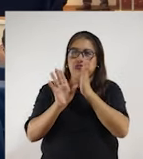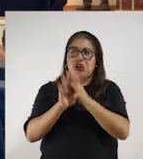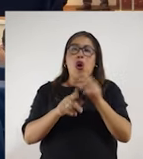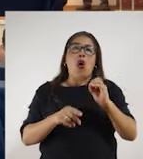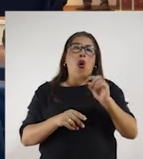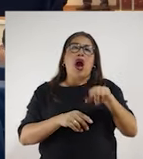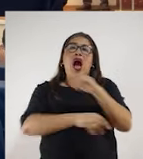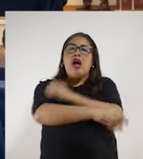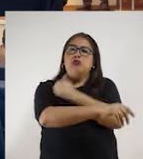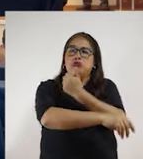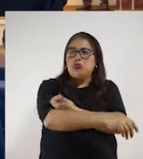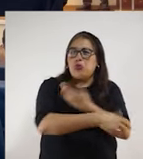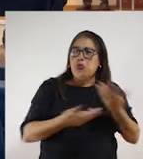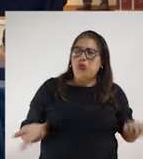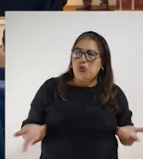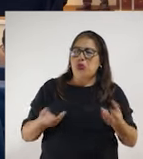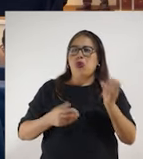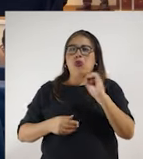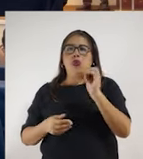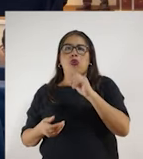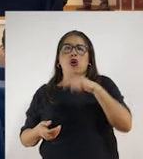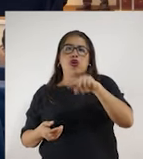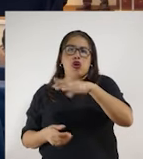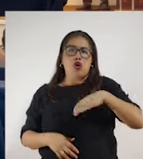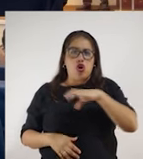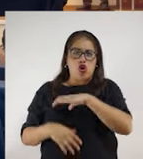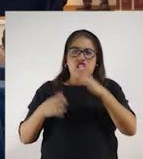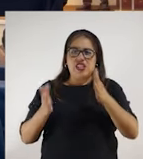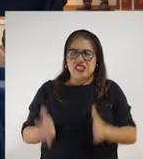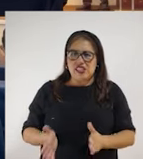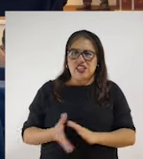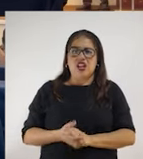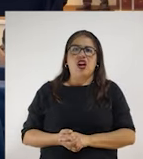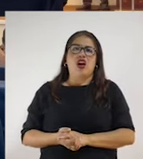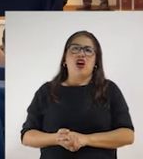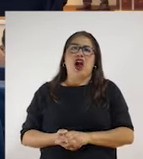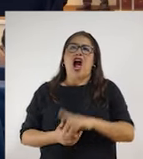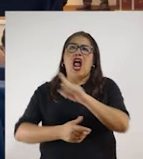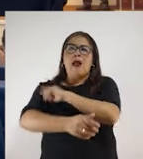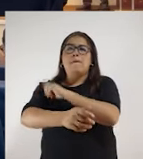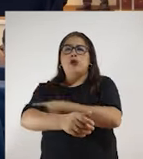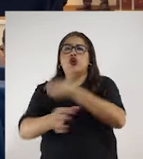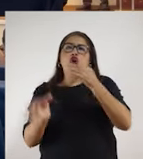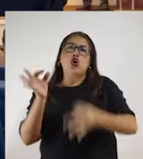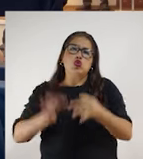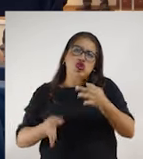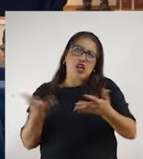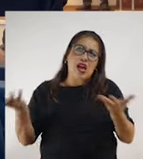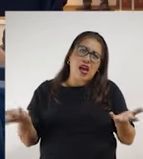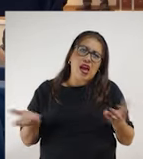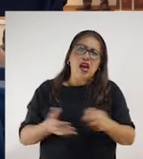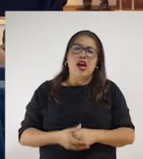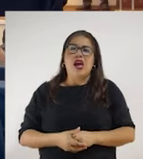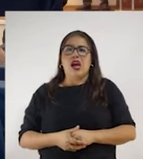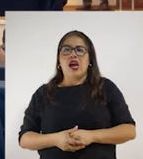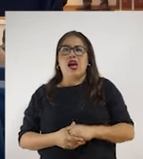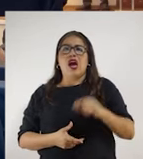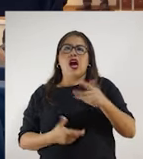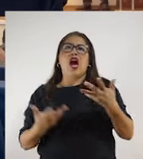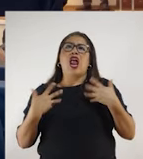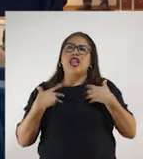los funcionarios, a nuestros congresistas, al Poder Judicial,